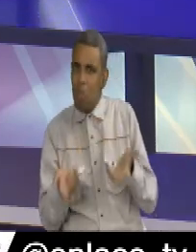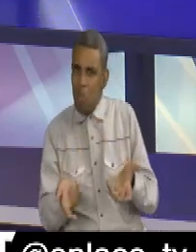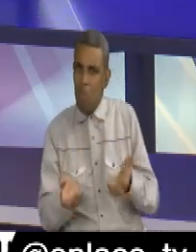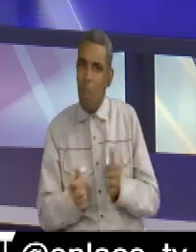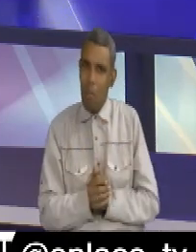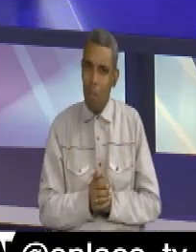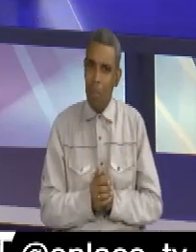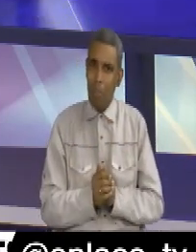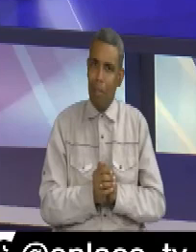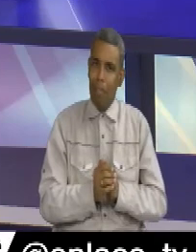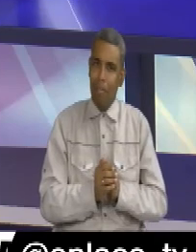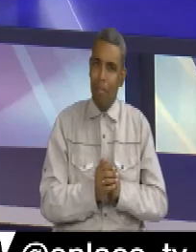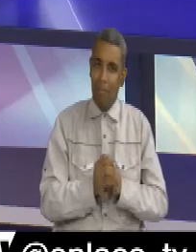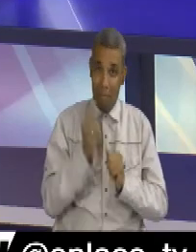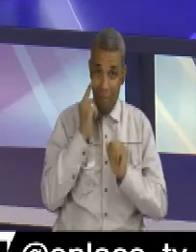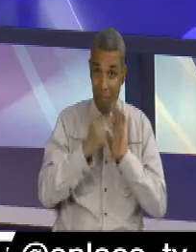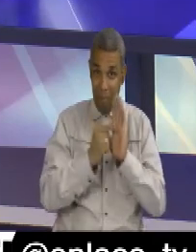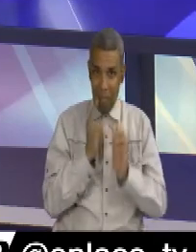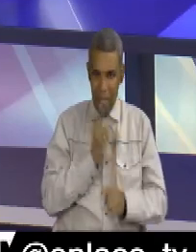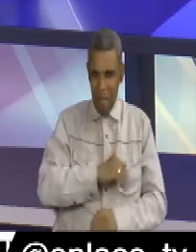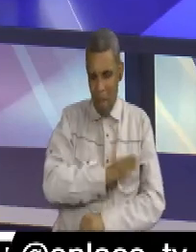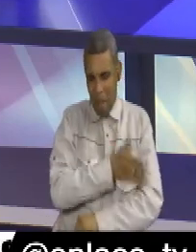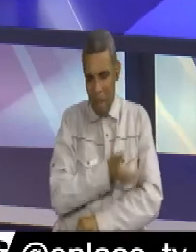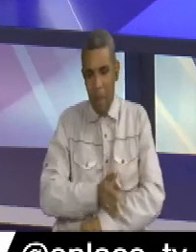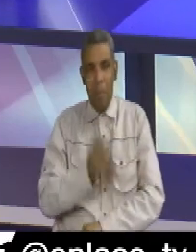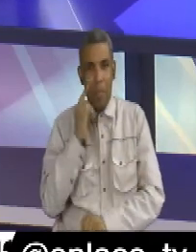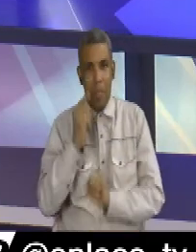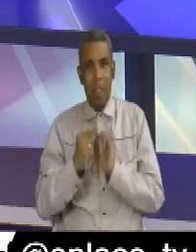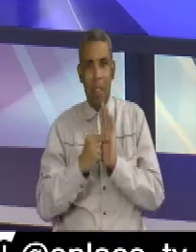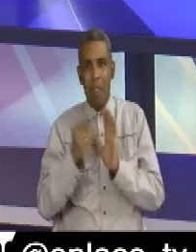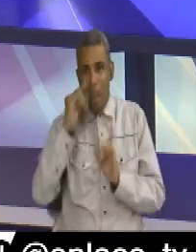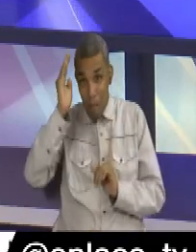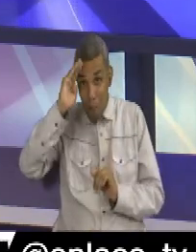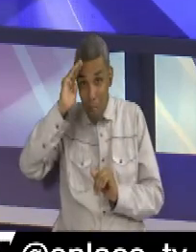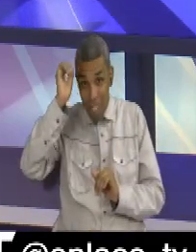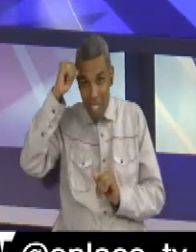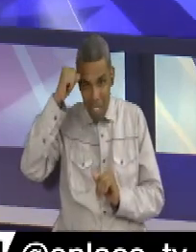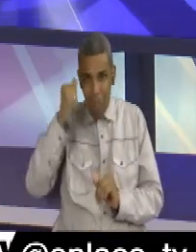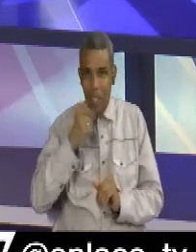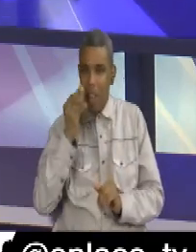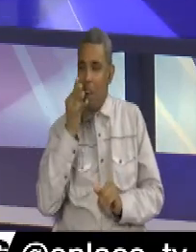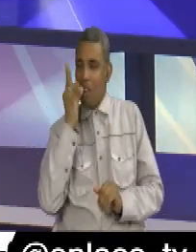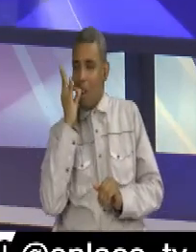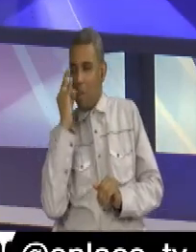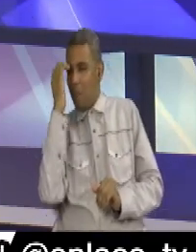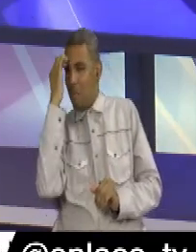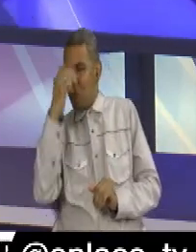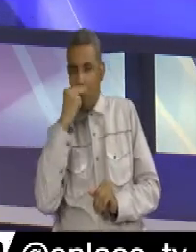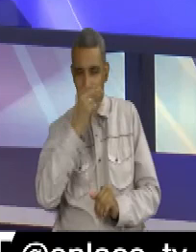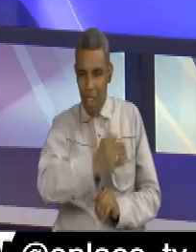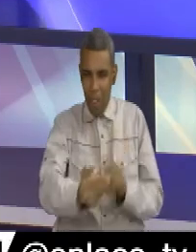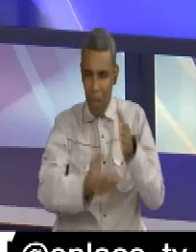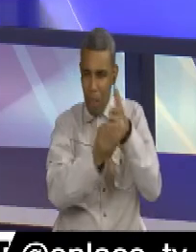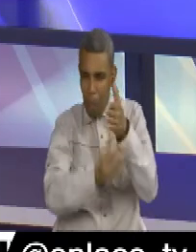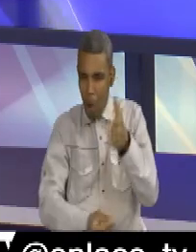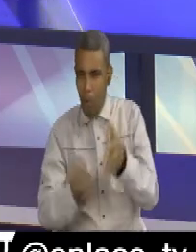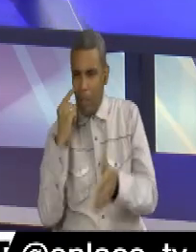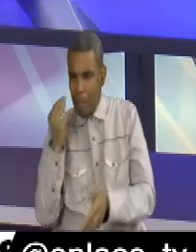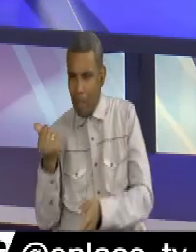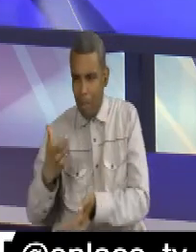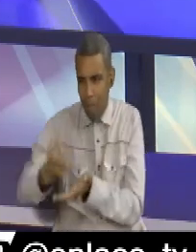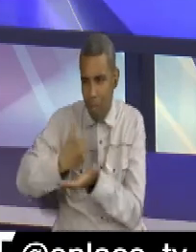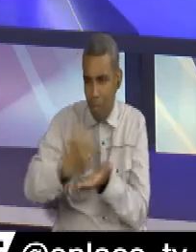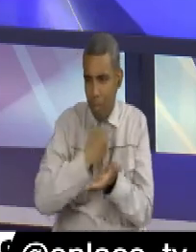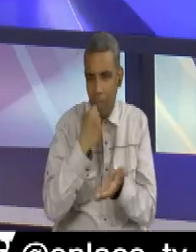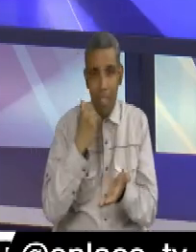en nuestra ciudad. Se trata de Café por un Futuro. Bienvenidos, muchachos, a Enlace Televisión y a Barranca Bermeja,